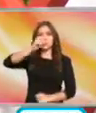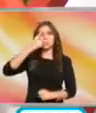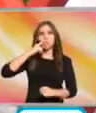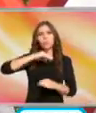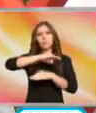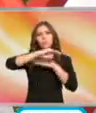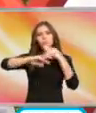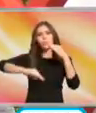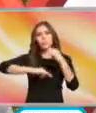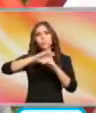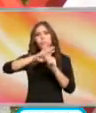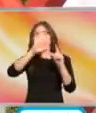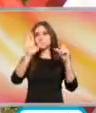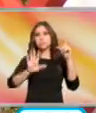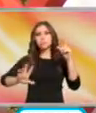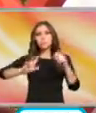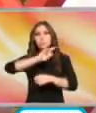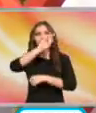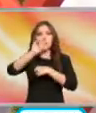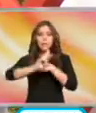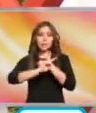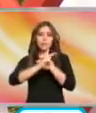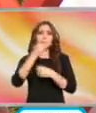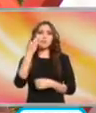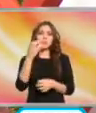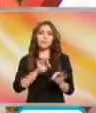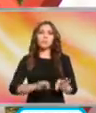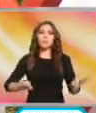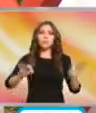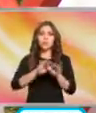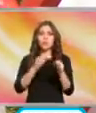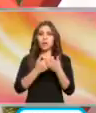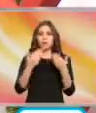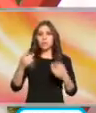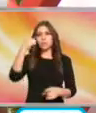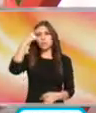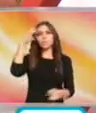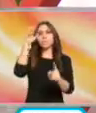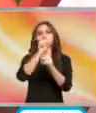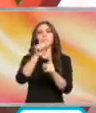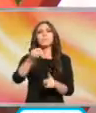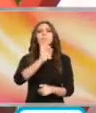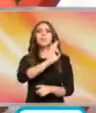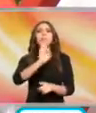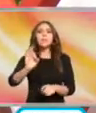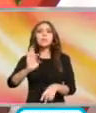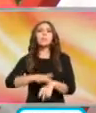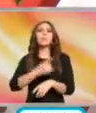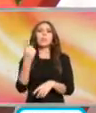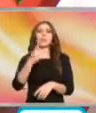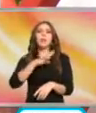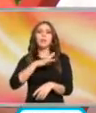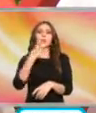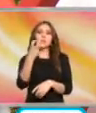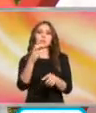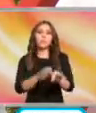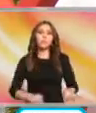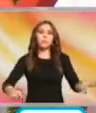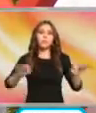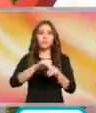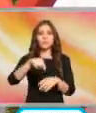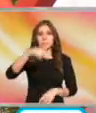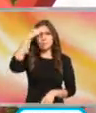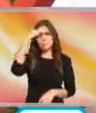es importante tomar en cuenta esta fecha, porque de muchas maneras va a influir en México. Ok.